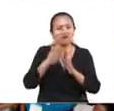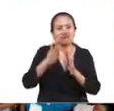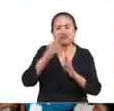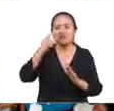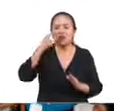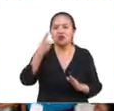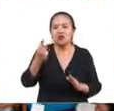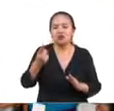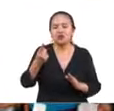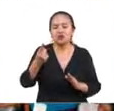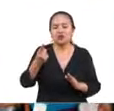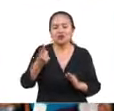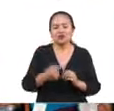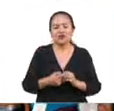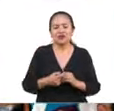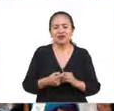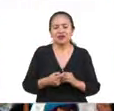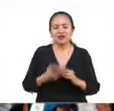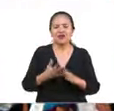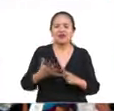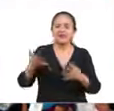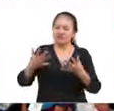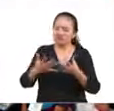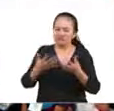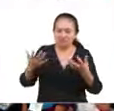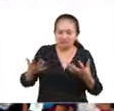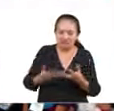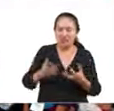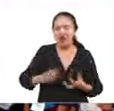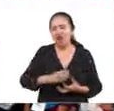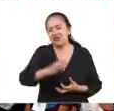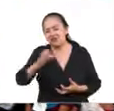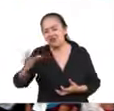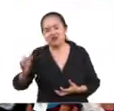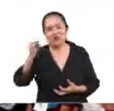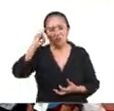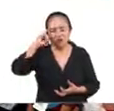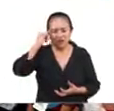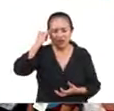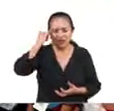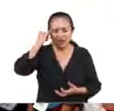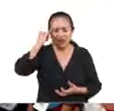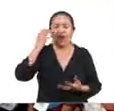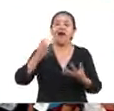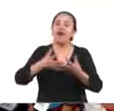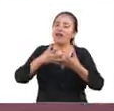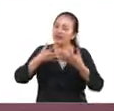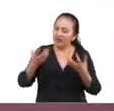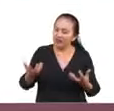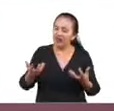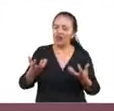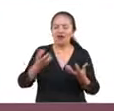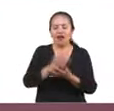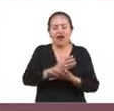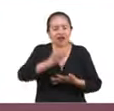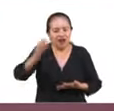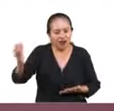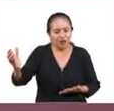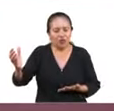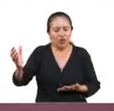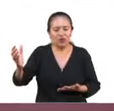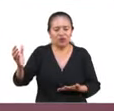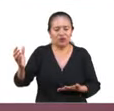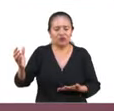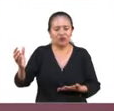visión desde las zonas rurales, desde las zonas indígenas, a la tierra, al campo